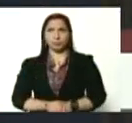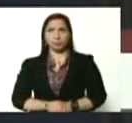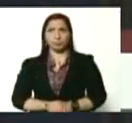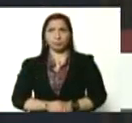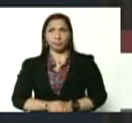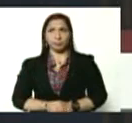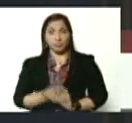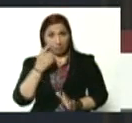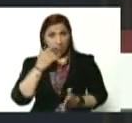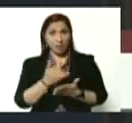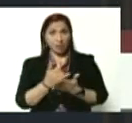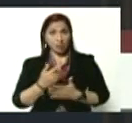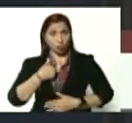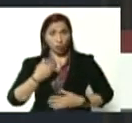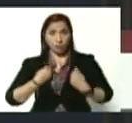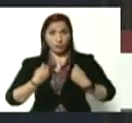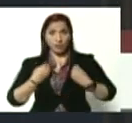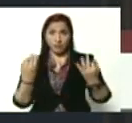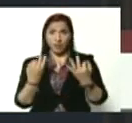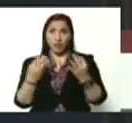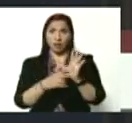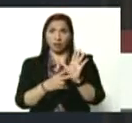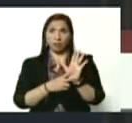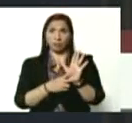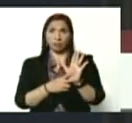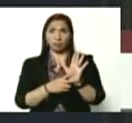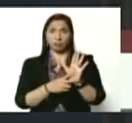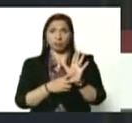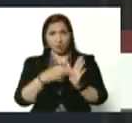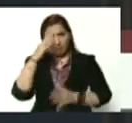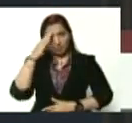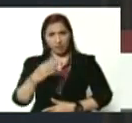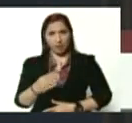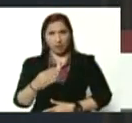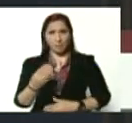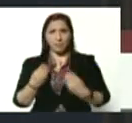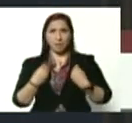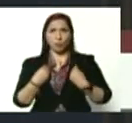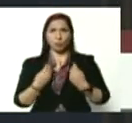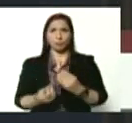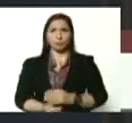en esto lo viví yo de verdad el capitán está vivo